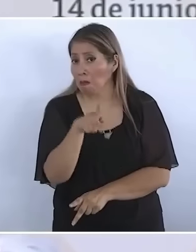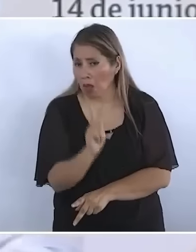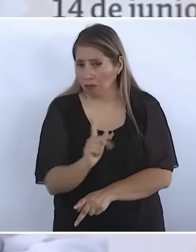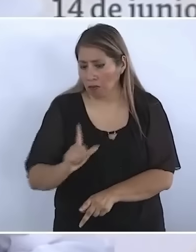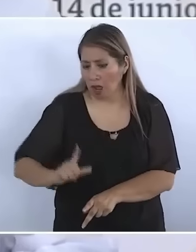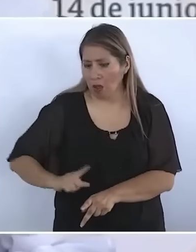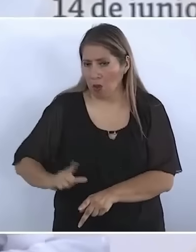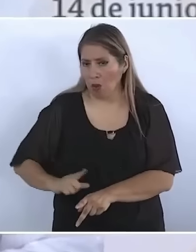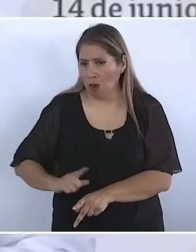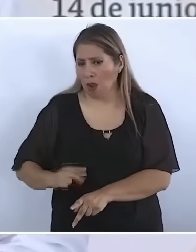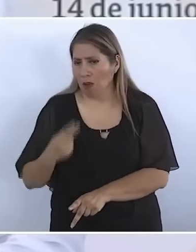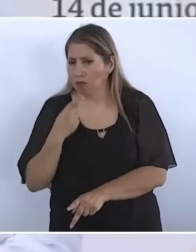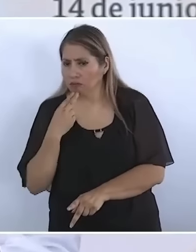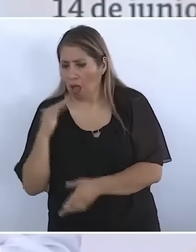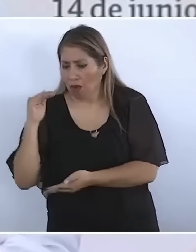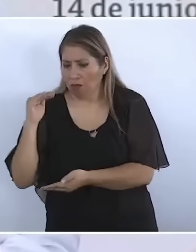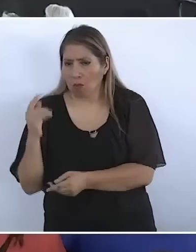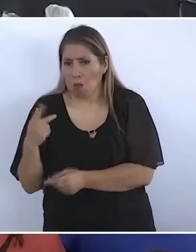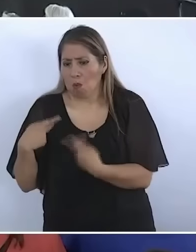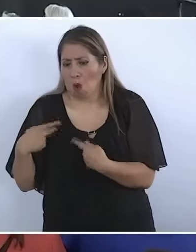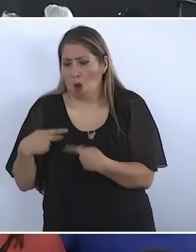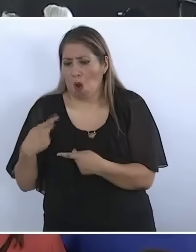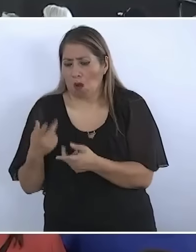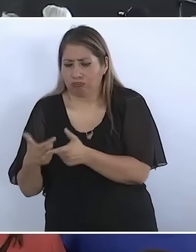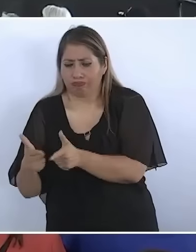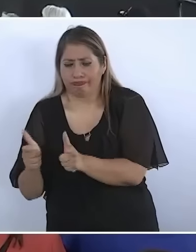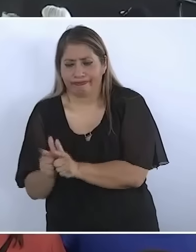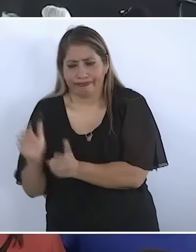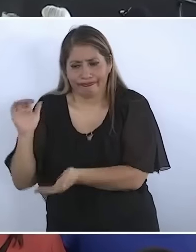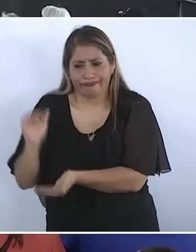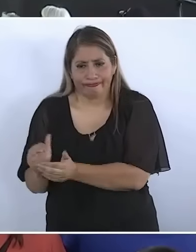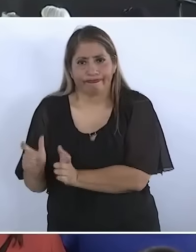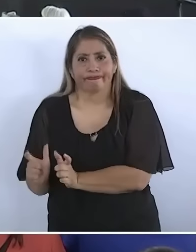al servicio de una minoría, de unos cuantos.